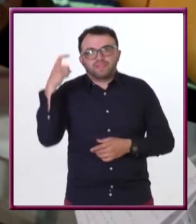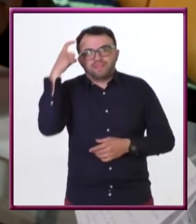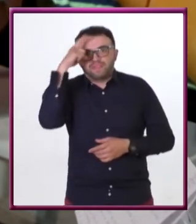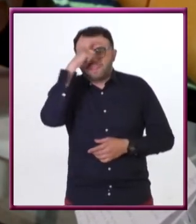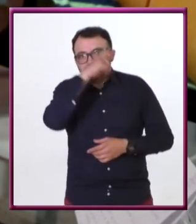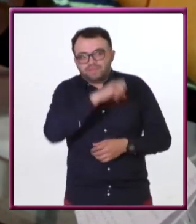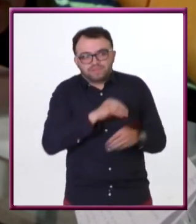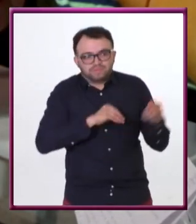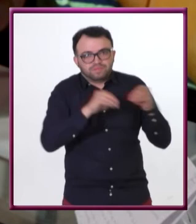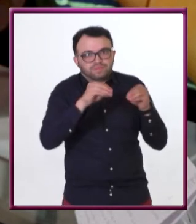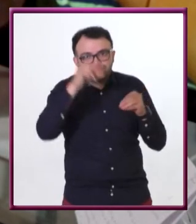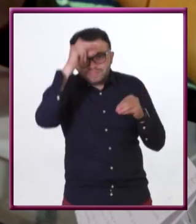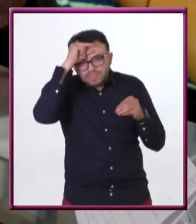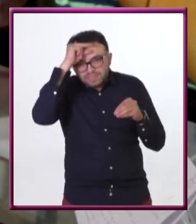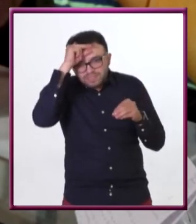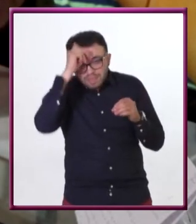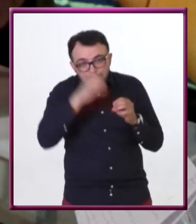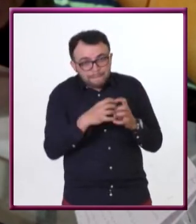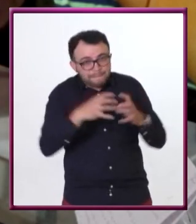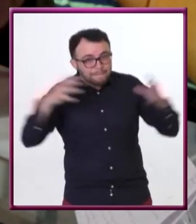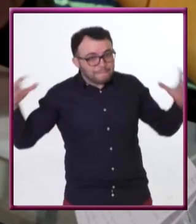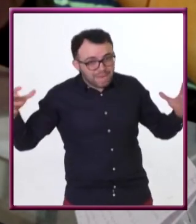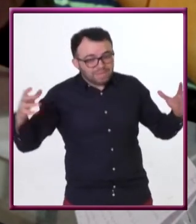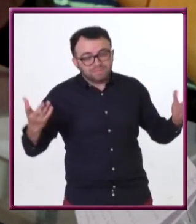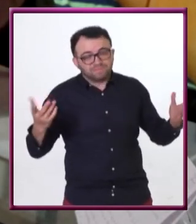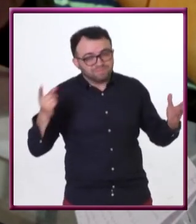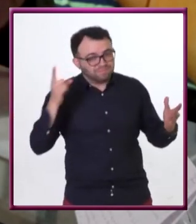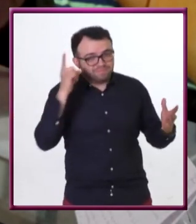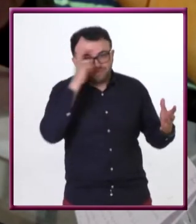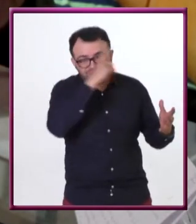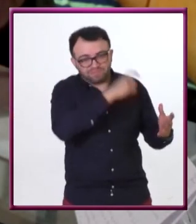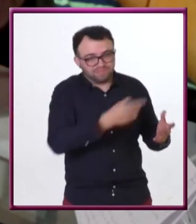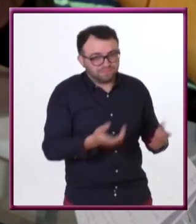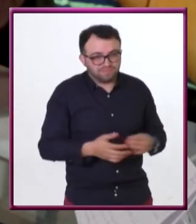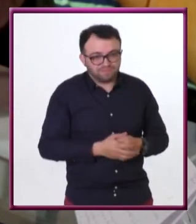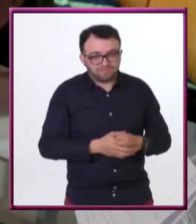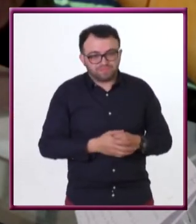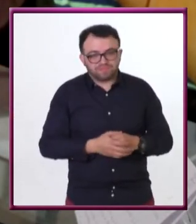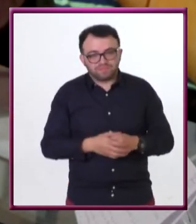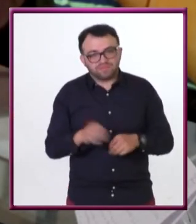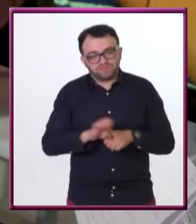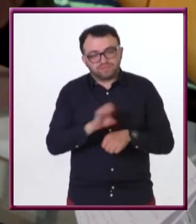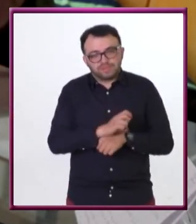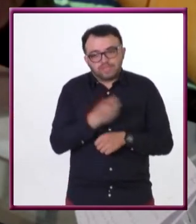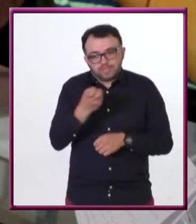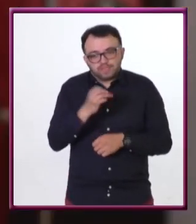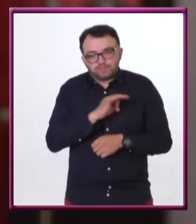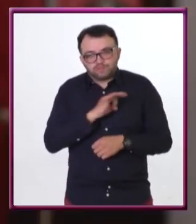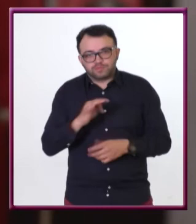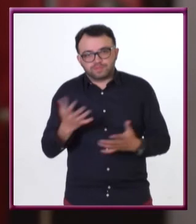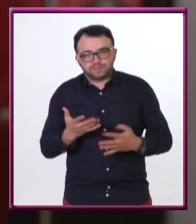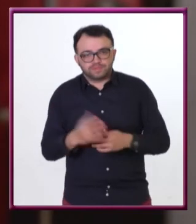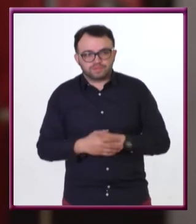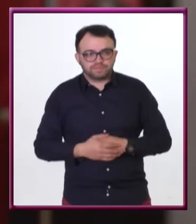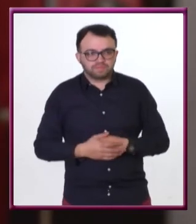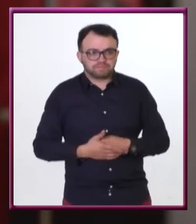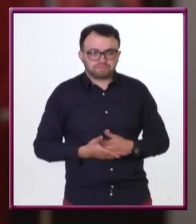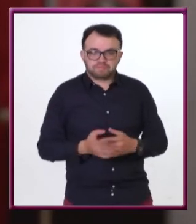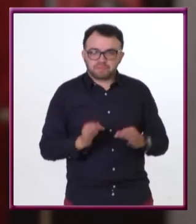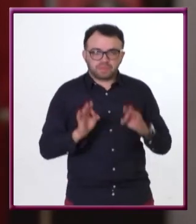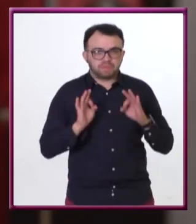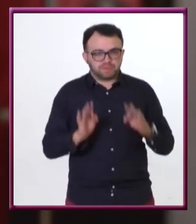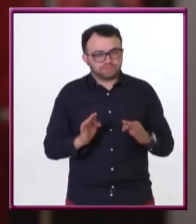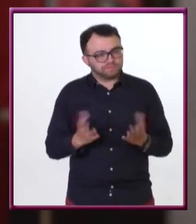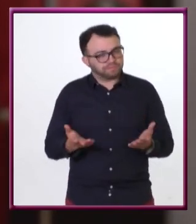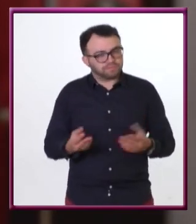desde tu casa, como hoy en día Internet, ¿no? Más o menos va a ser la misma historia. Perfecto.